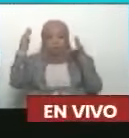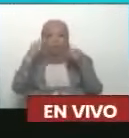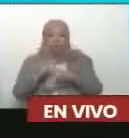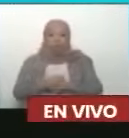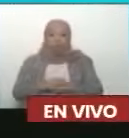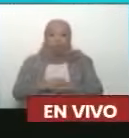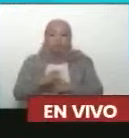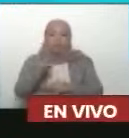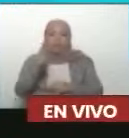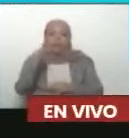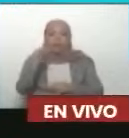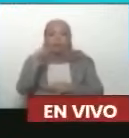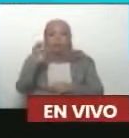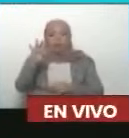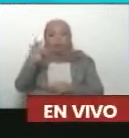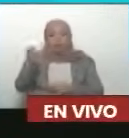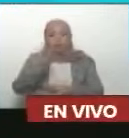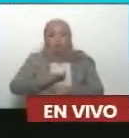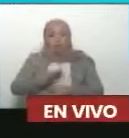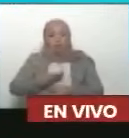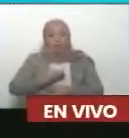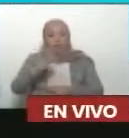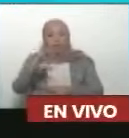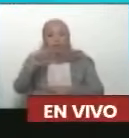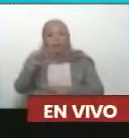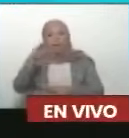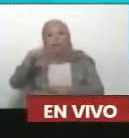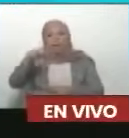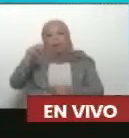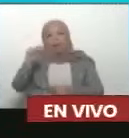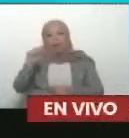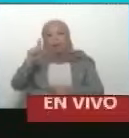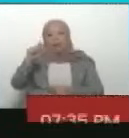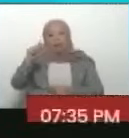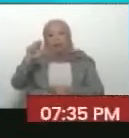Rafael González, alcalde de Camatagua.